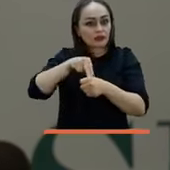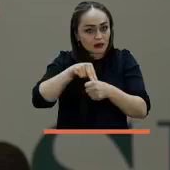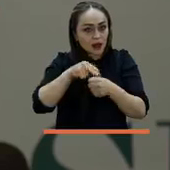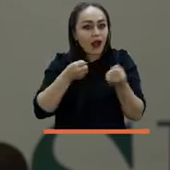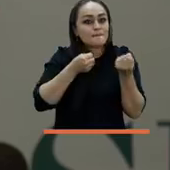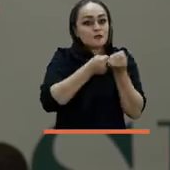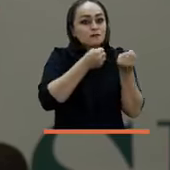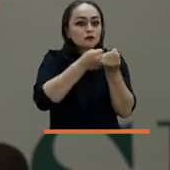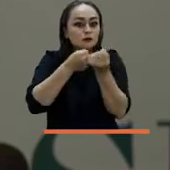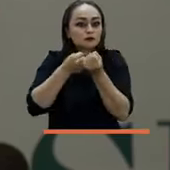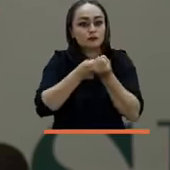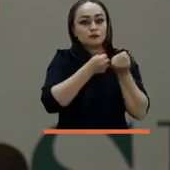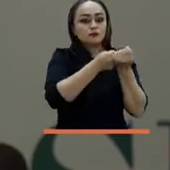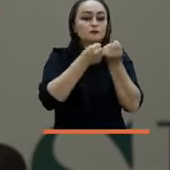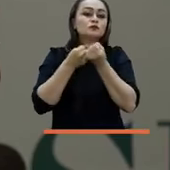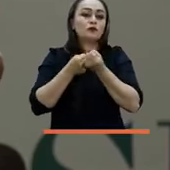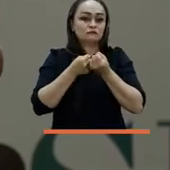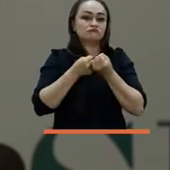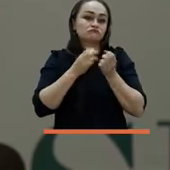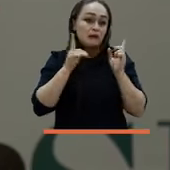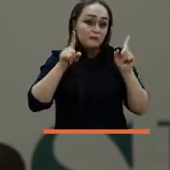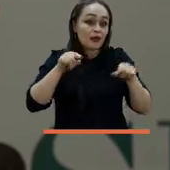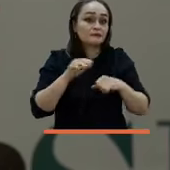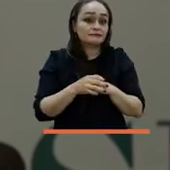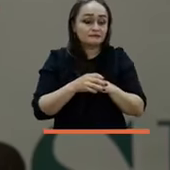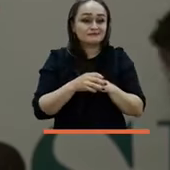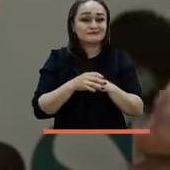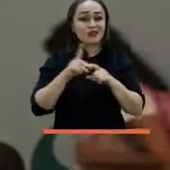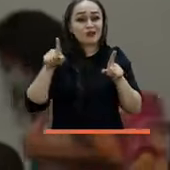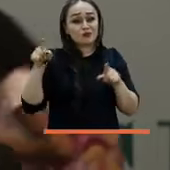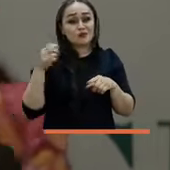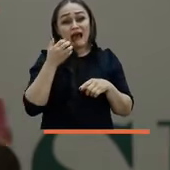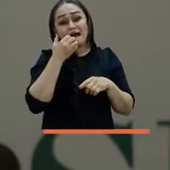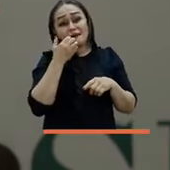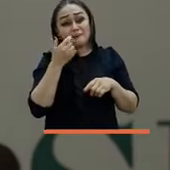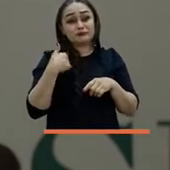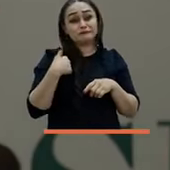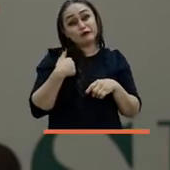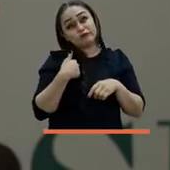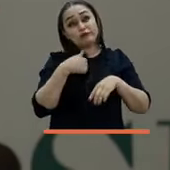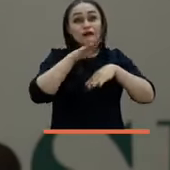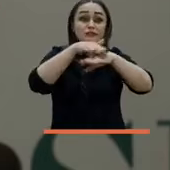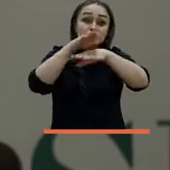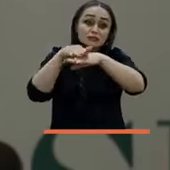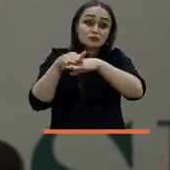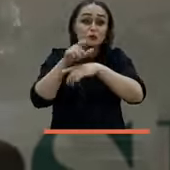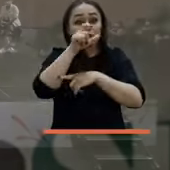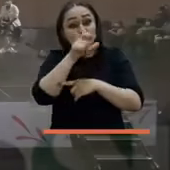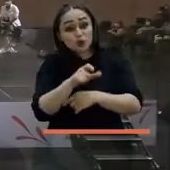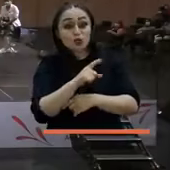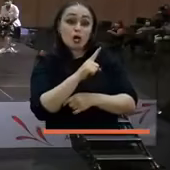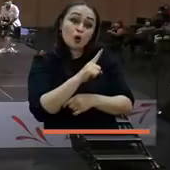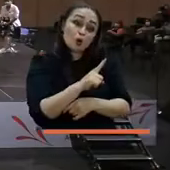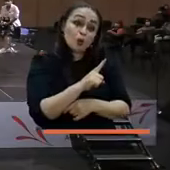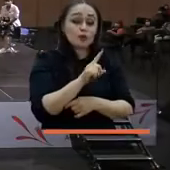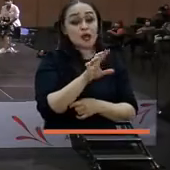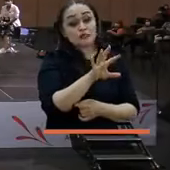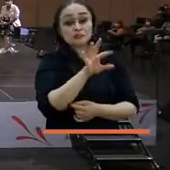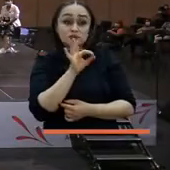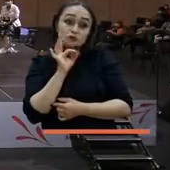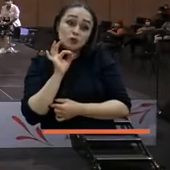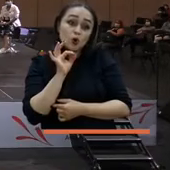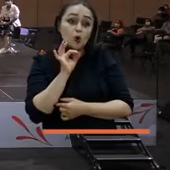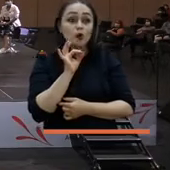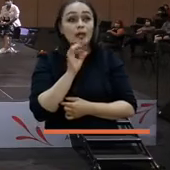no podemos decir ah no es que yo llamé solamente a tal persona y yo por eso yo ya tengo una